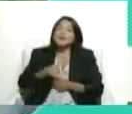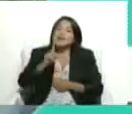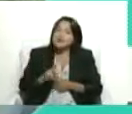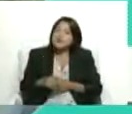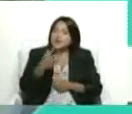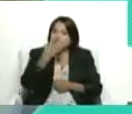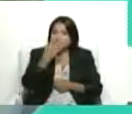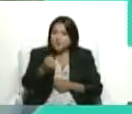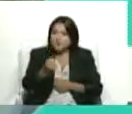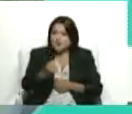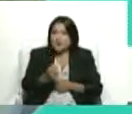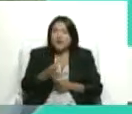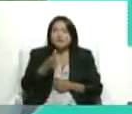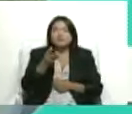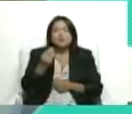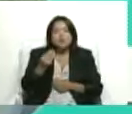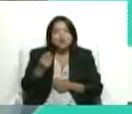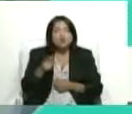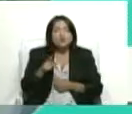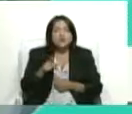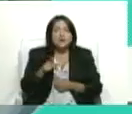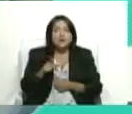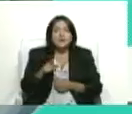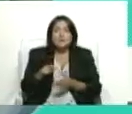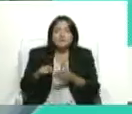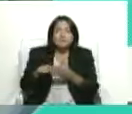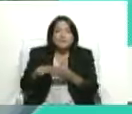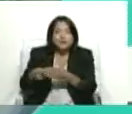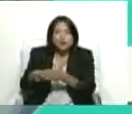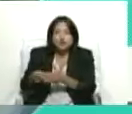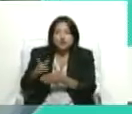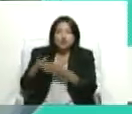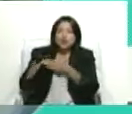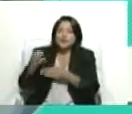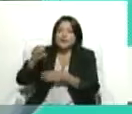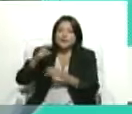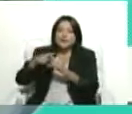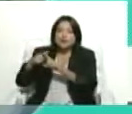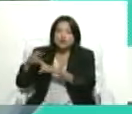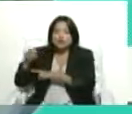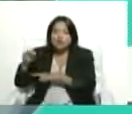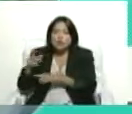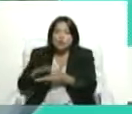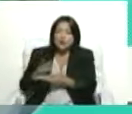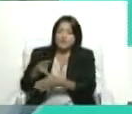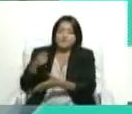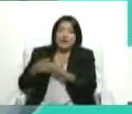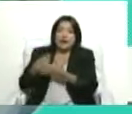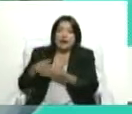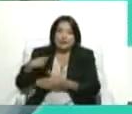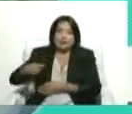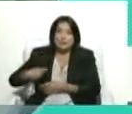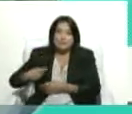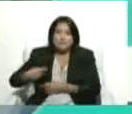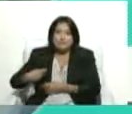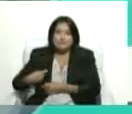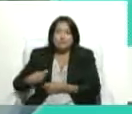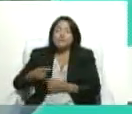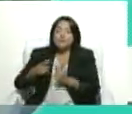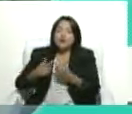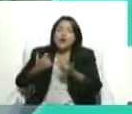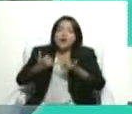momento hay mucha presión de lo que representa la ExxonMobil, mucho dinero. Bueno, también será la oportunidad para